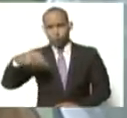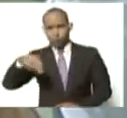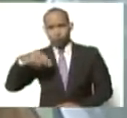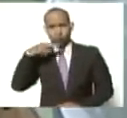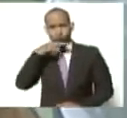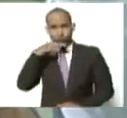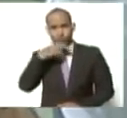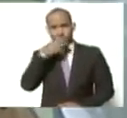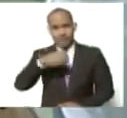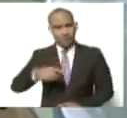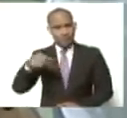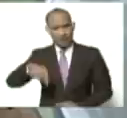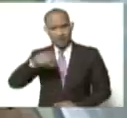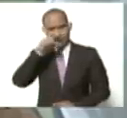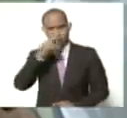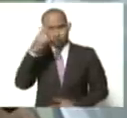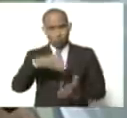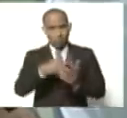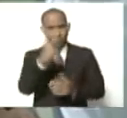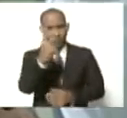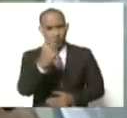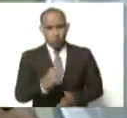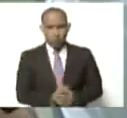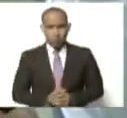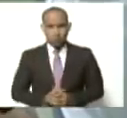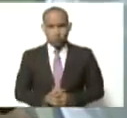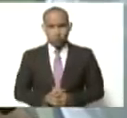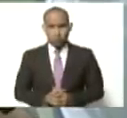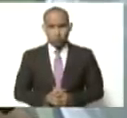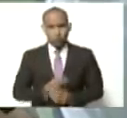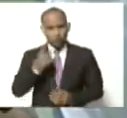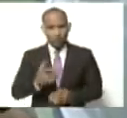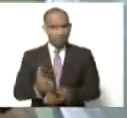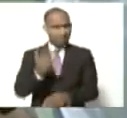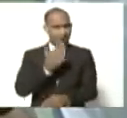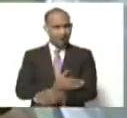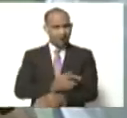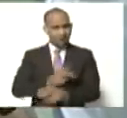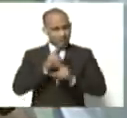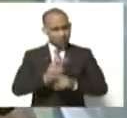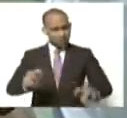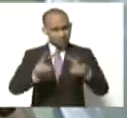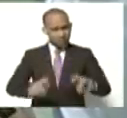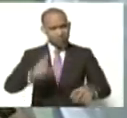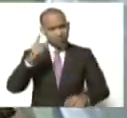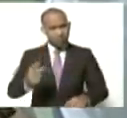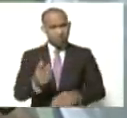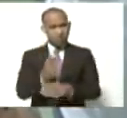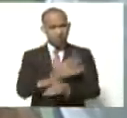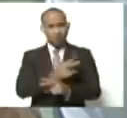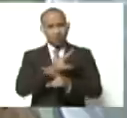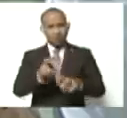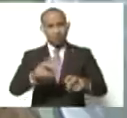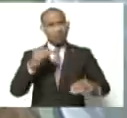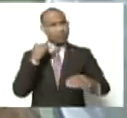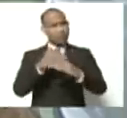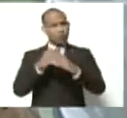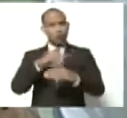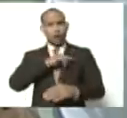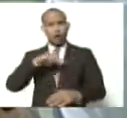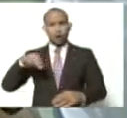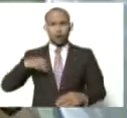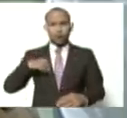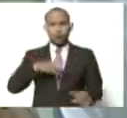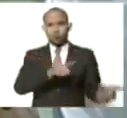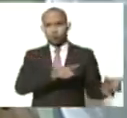diciembre de este año, 2021, para investigar lo que está pasando. Igual nosotros, que ya mandamos